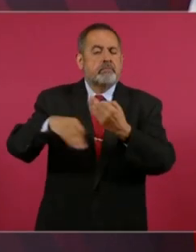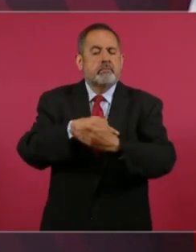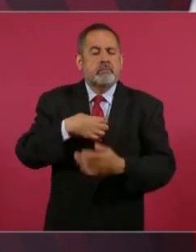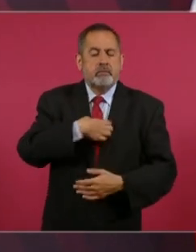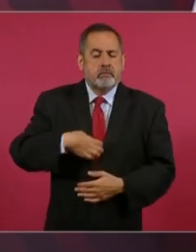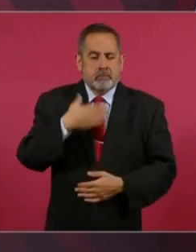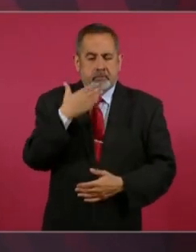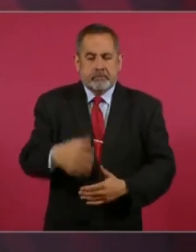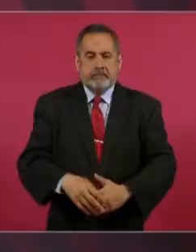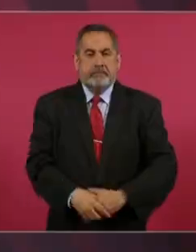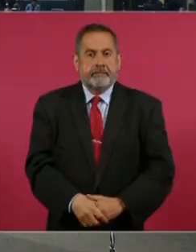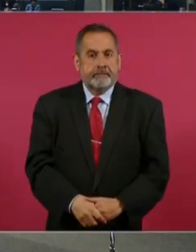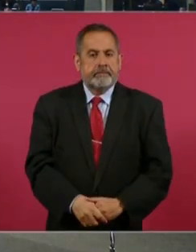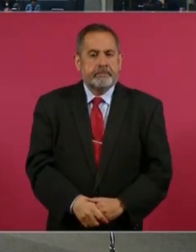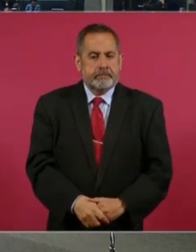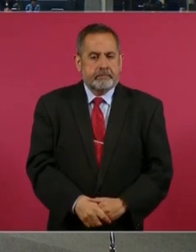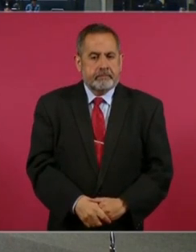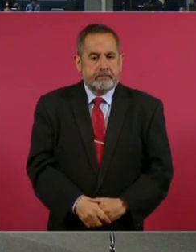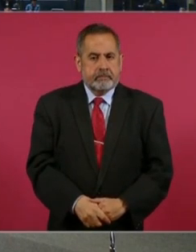contenta.